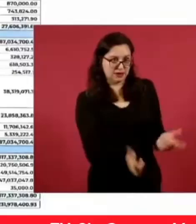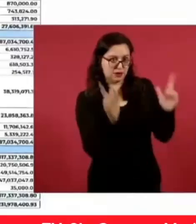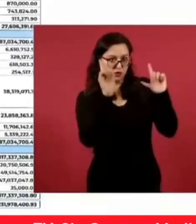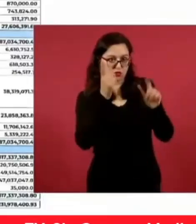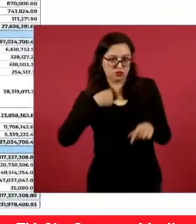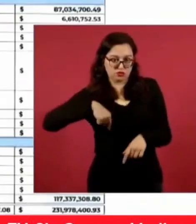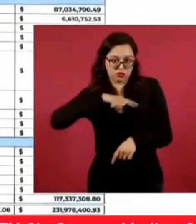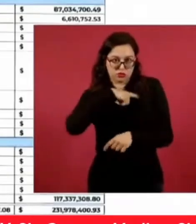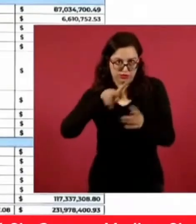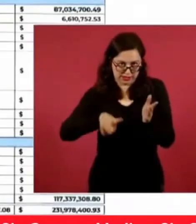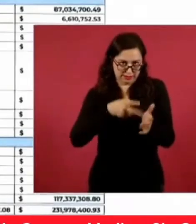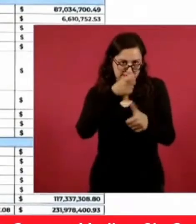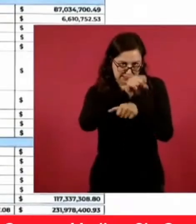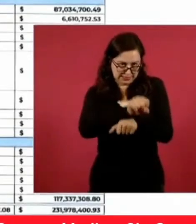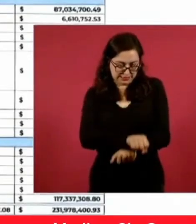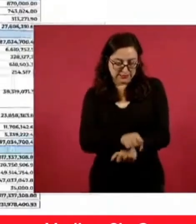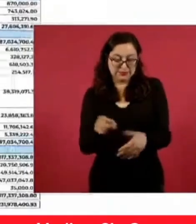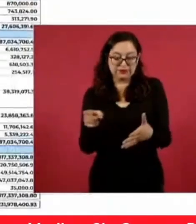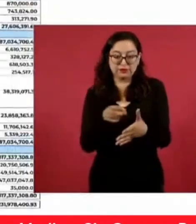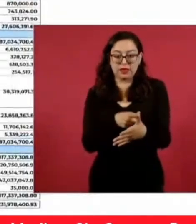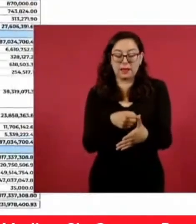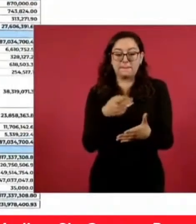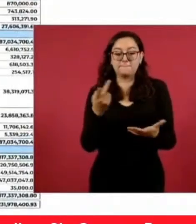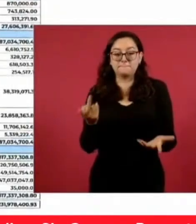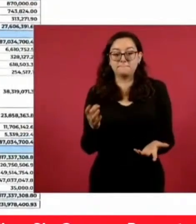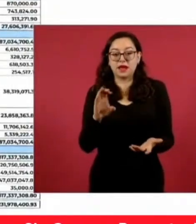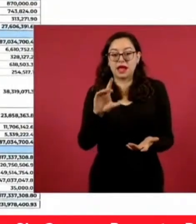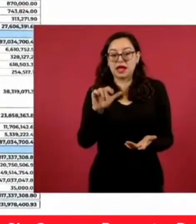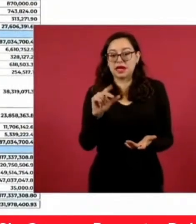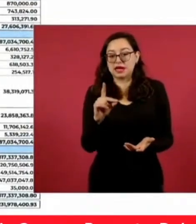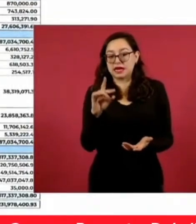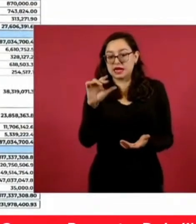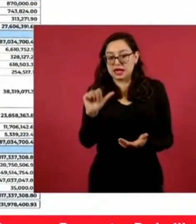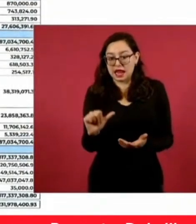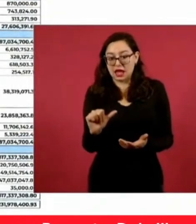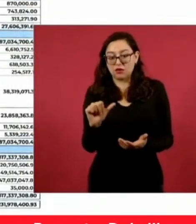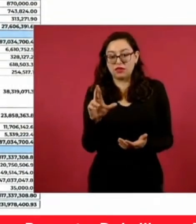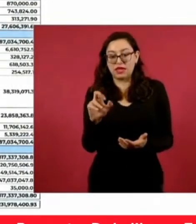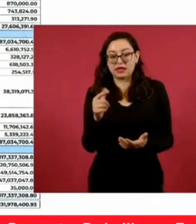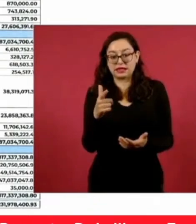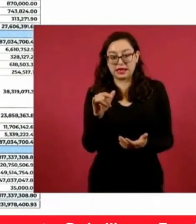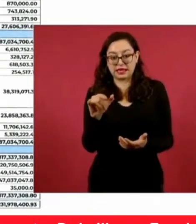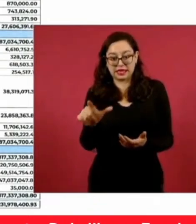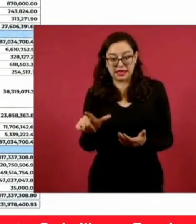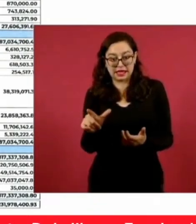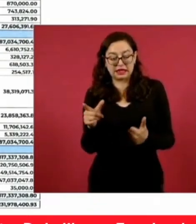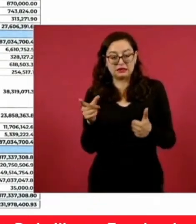Sheridan, Paulina Victoria María Trujillo, Claudia Bárbara de Regil Alfaro,